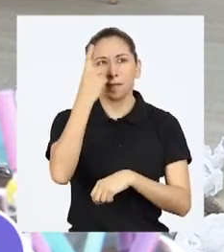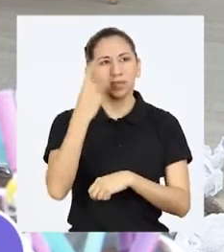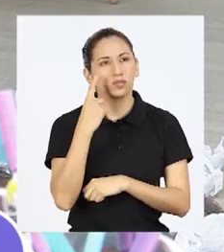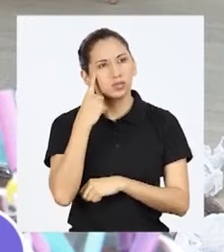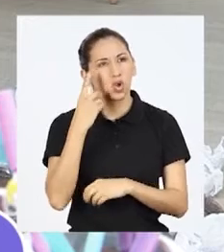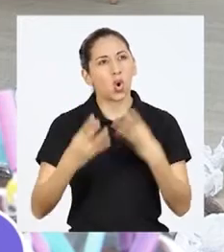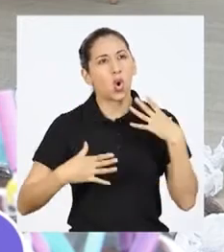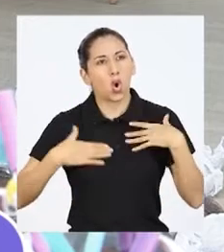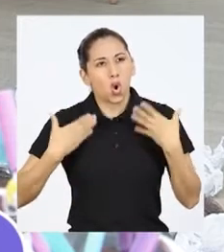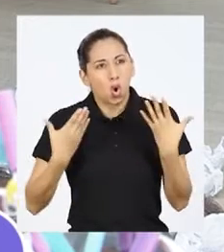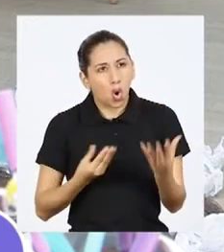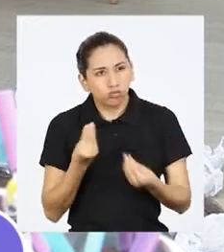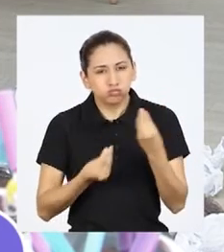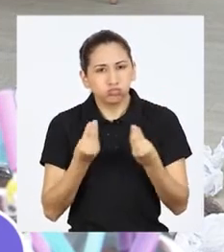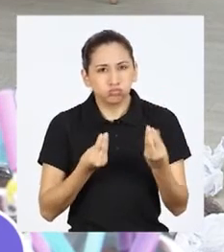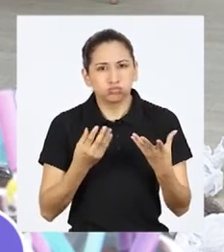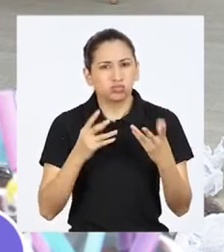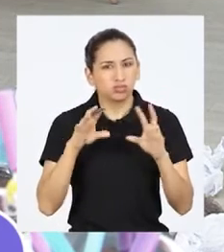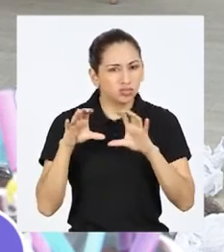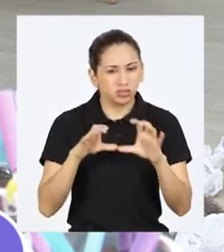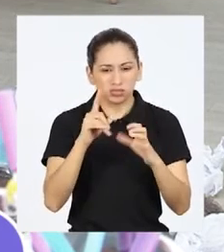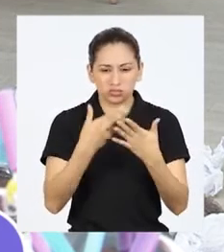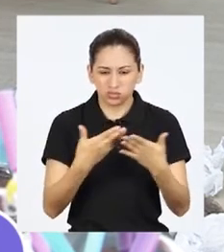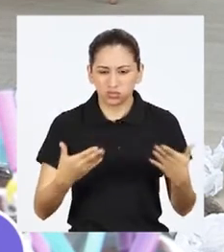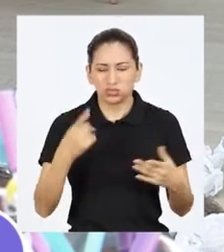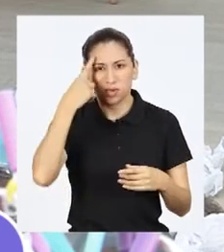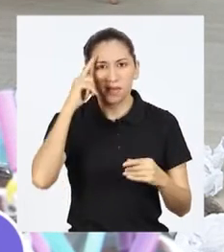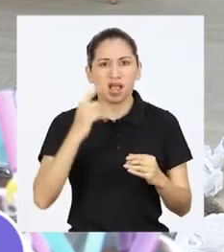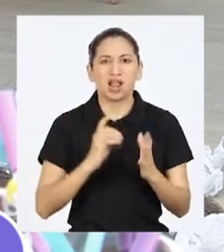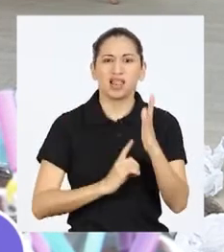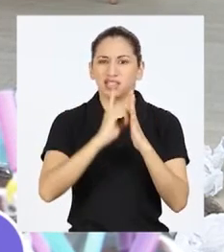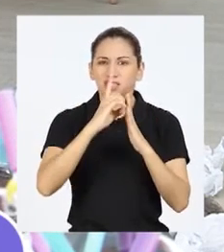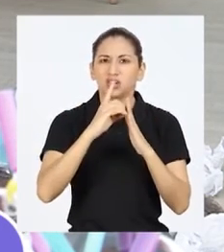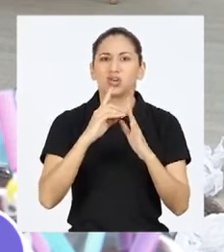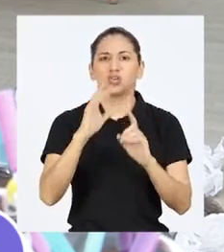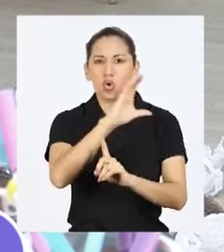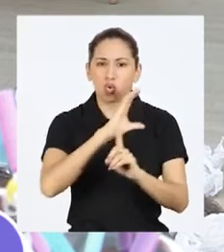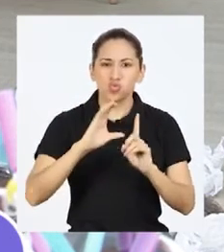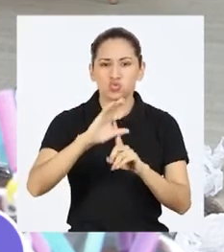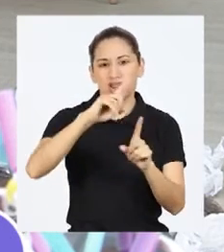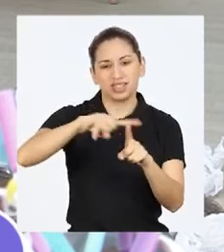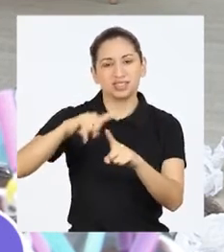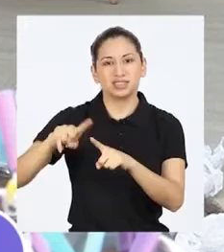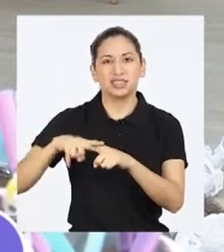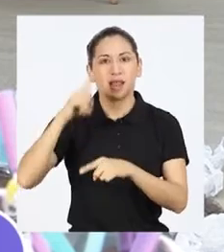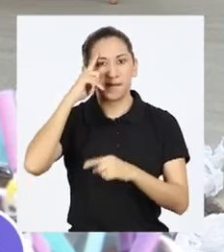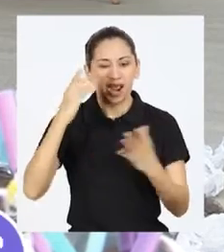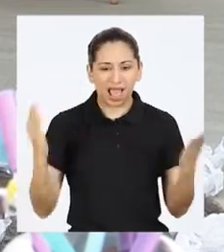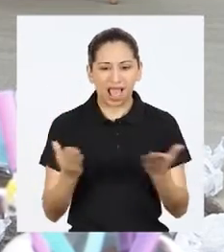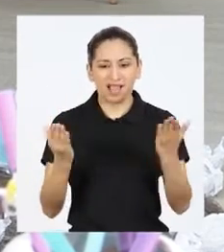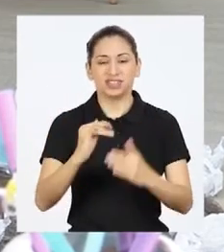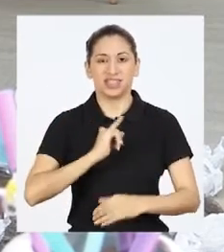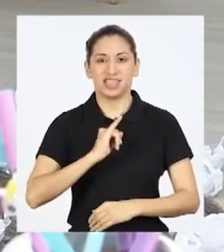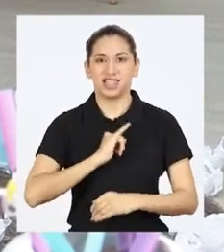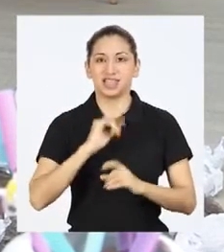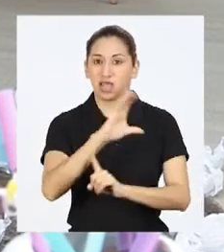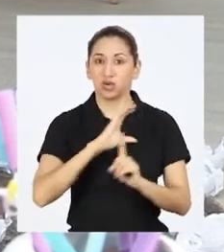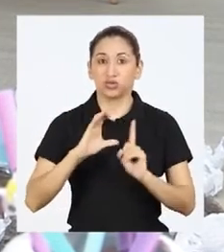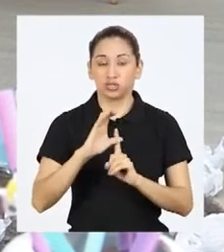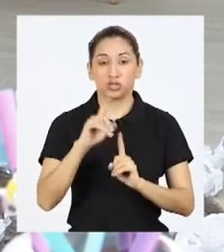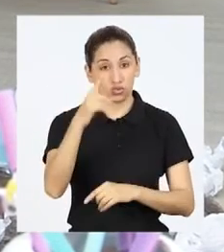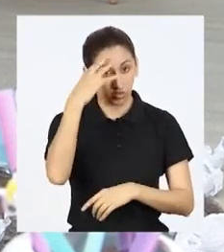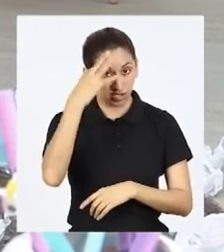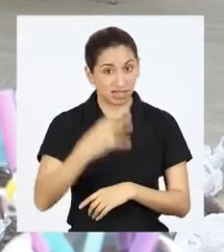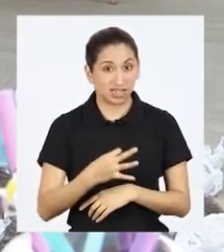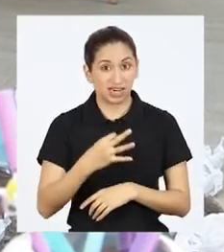podríamos crear productos relacionados con la diversidad cultural para promover la identidad cultural? ¿Crees que